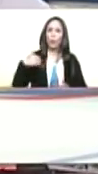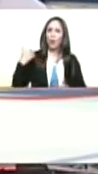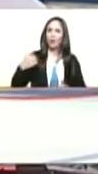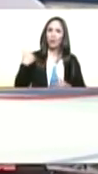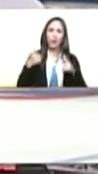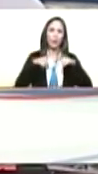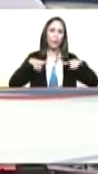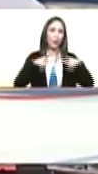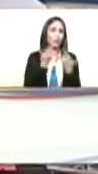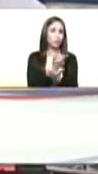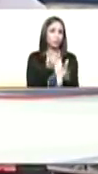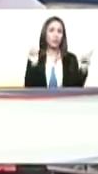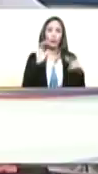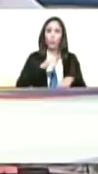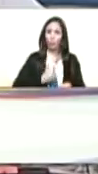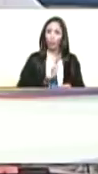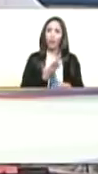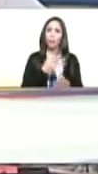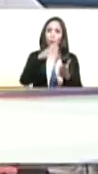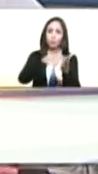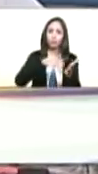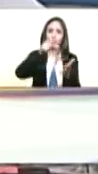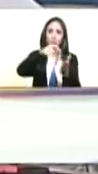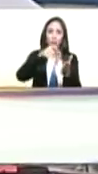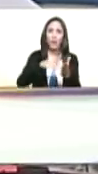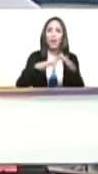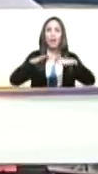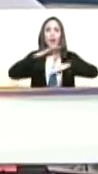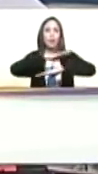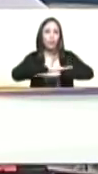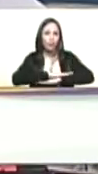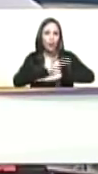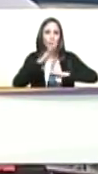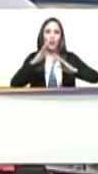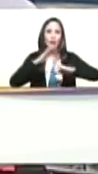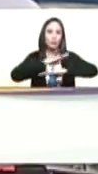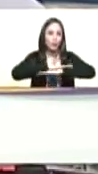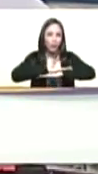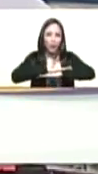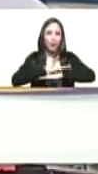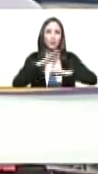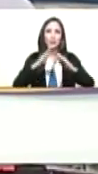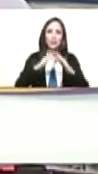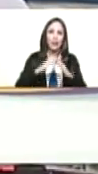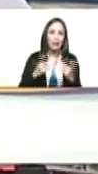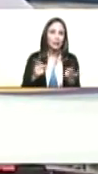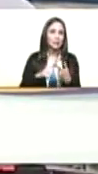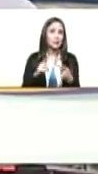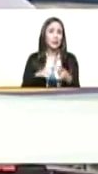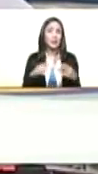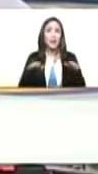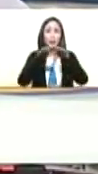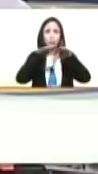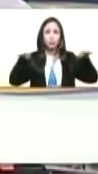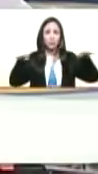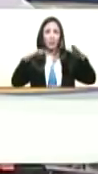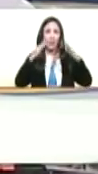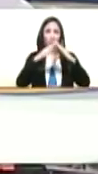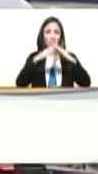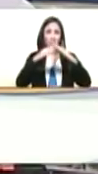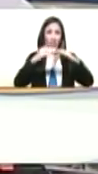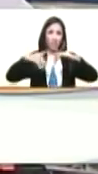espacio libre, susceptible de sembrar, sea un balcón, un patio productivo, una casa de cultivo, un barranco abandonado, ¿qué se